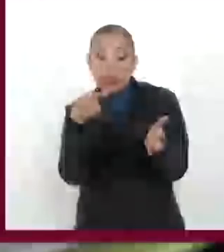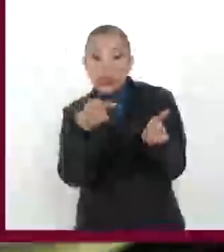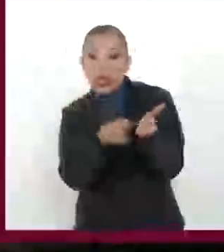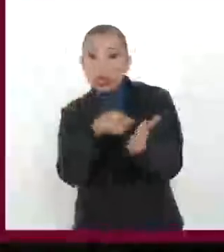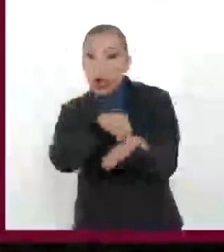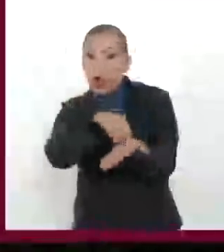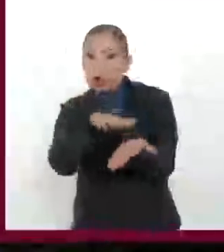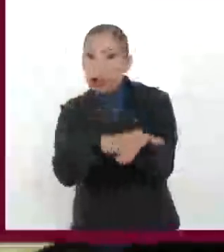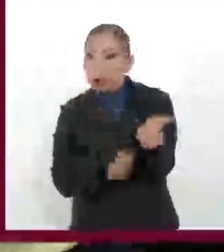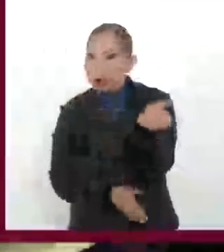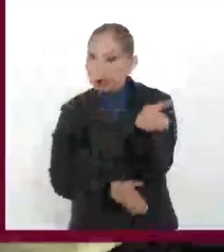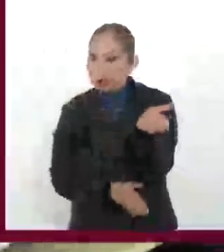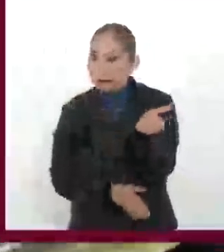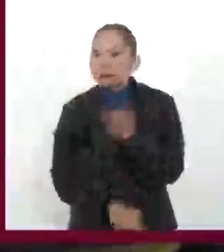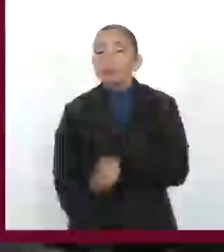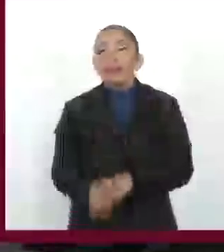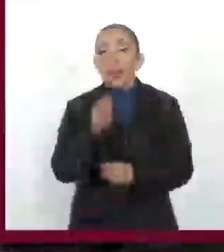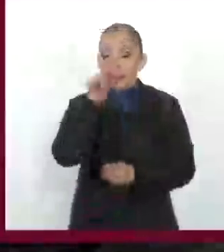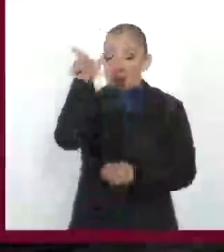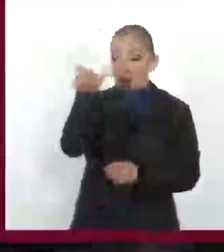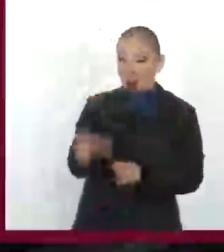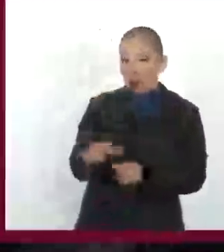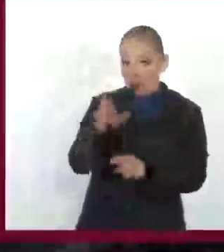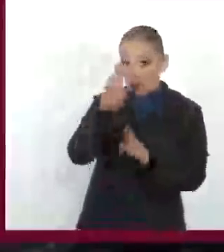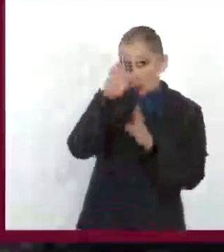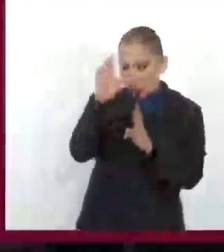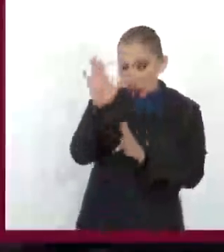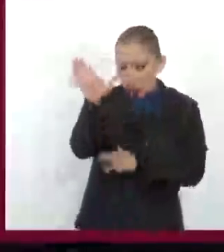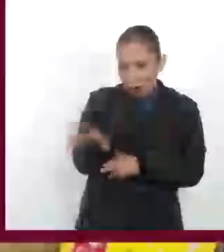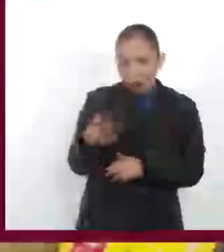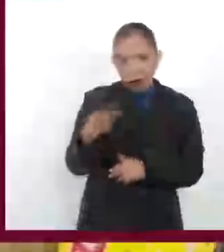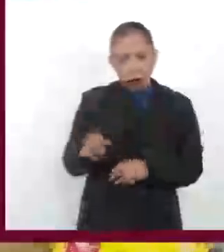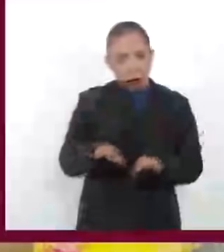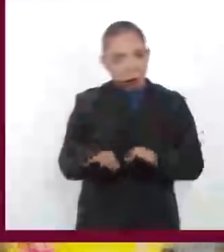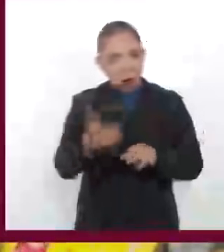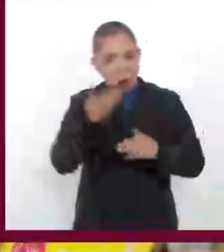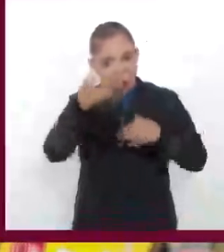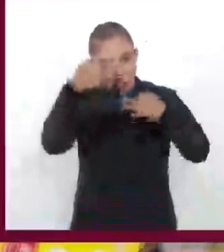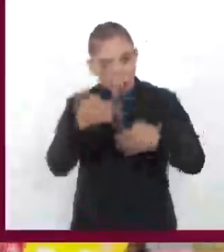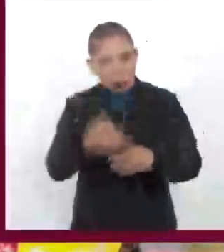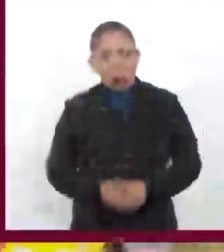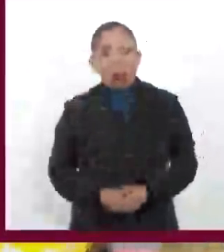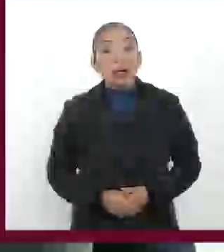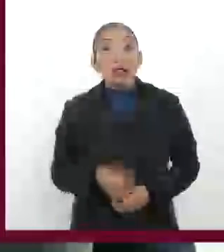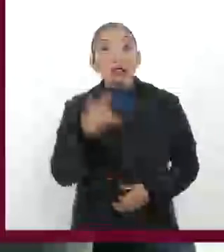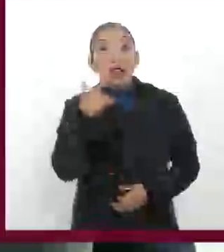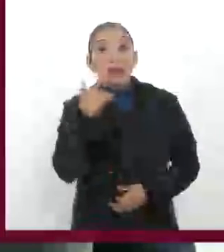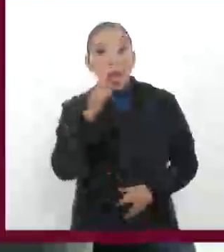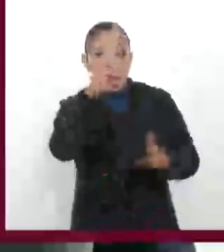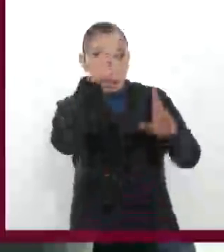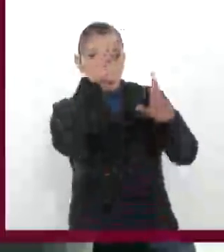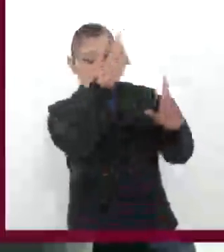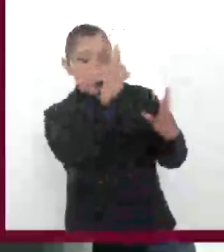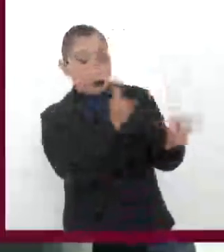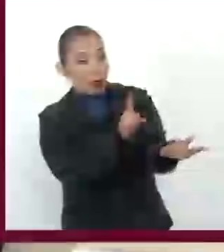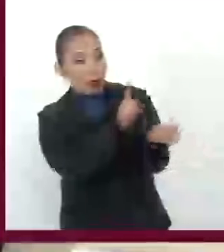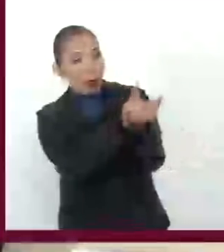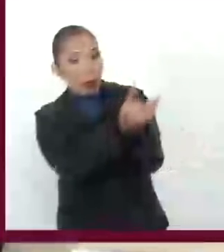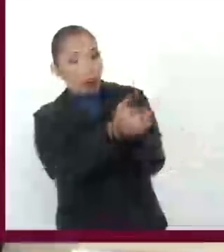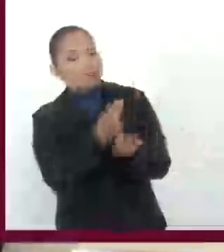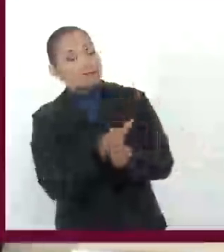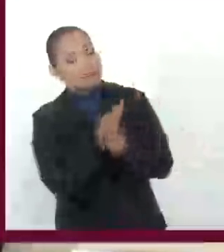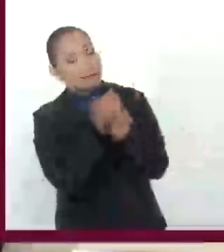tareas establecidas por contrato, mostrar una conducta honorable en su cargo o comisión y tratar con